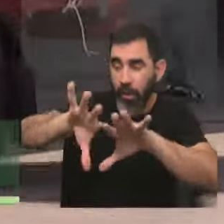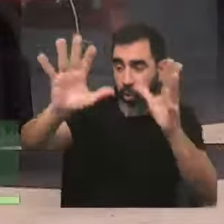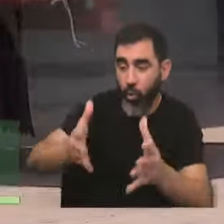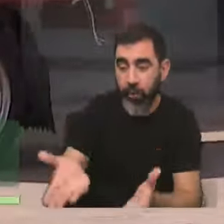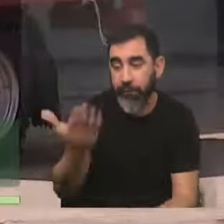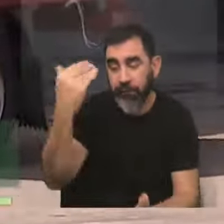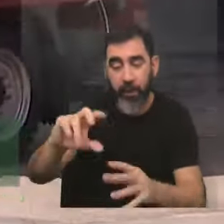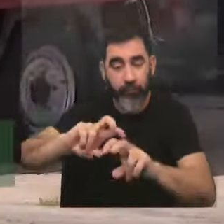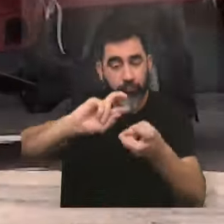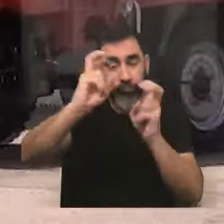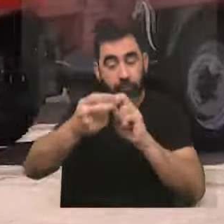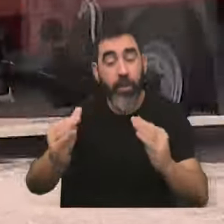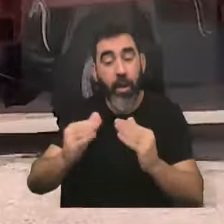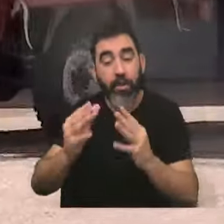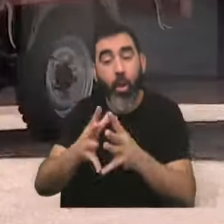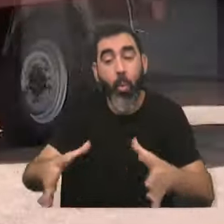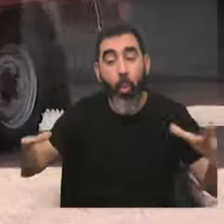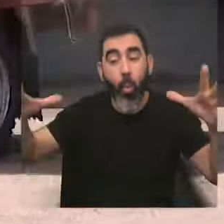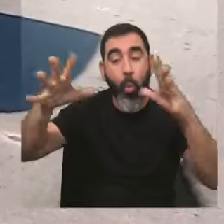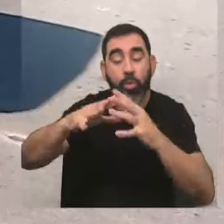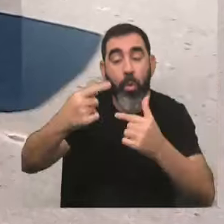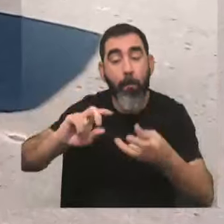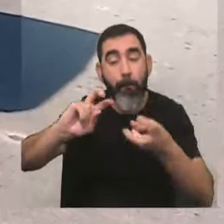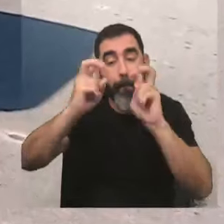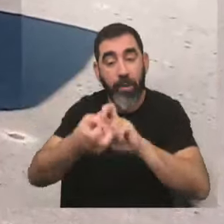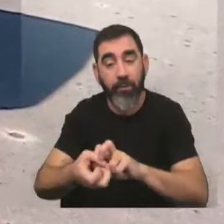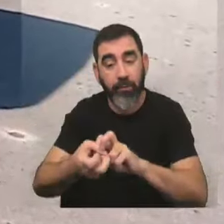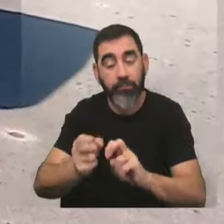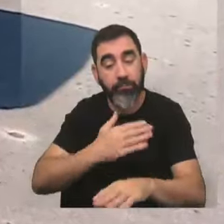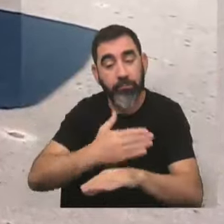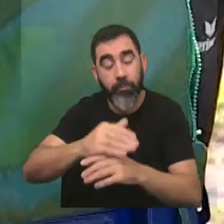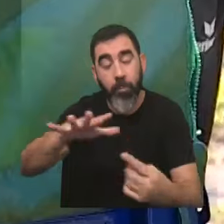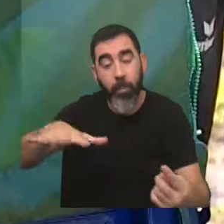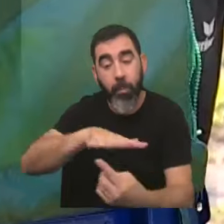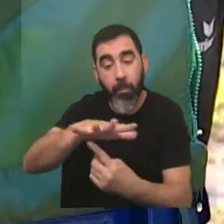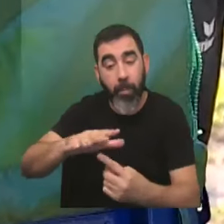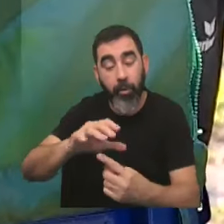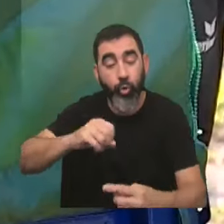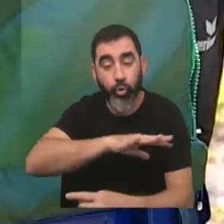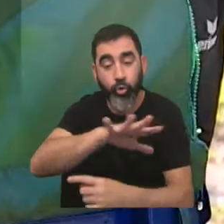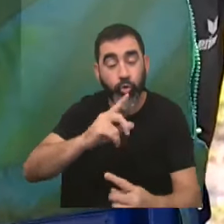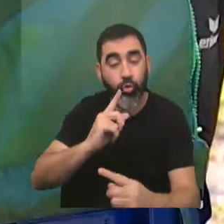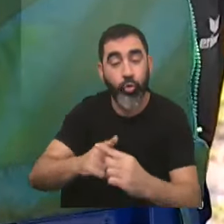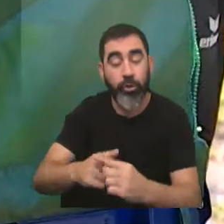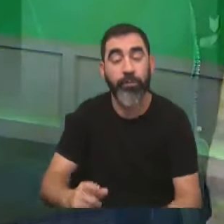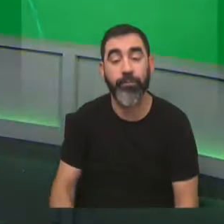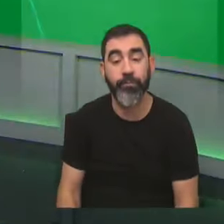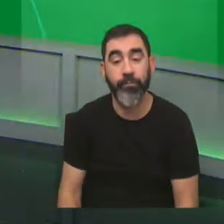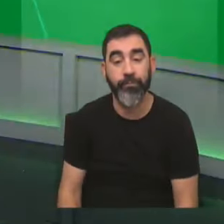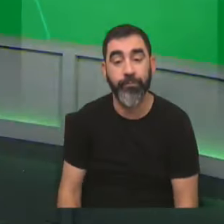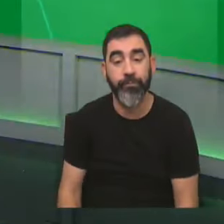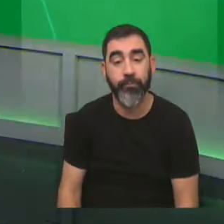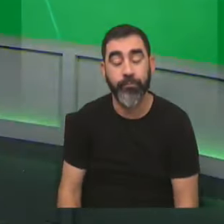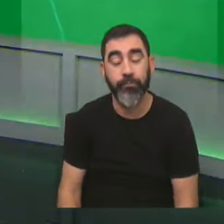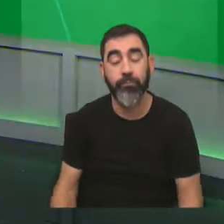voluminosos de los hogares Y de bolsones con material reciclable generando un impacto ambiental Además del Social la